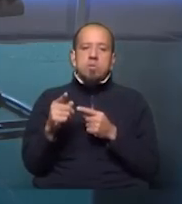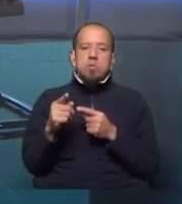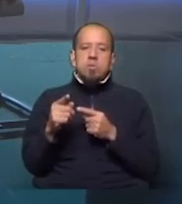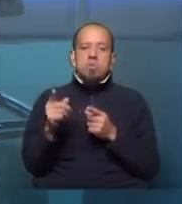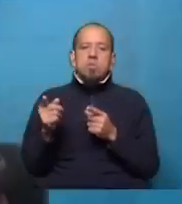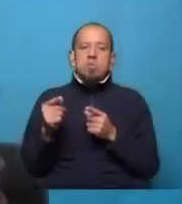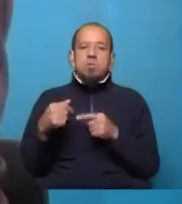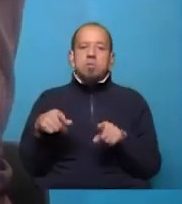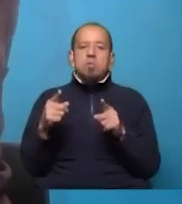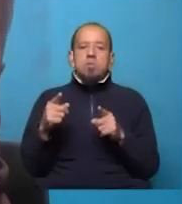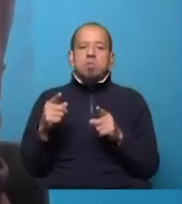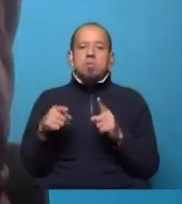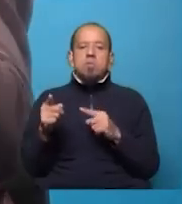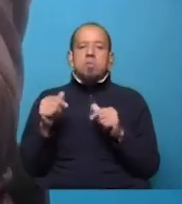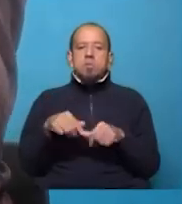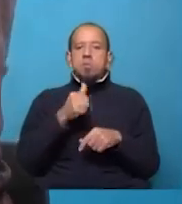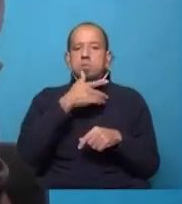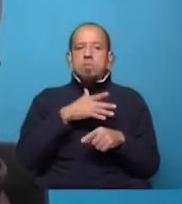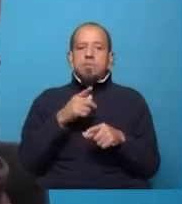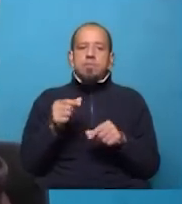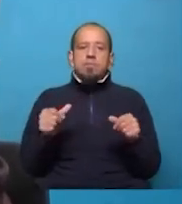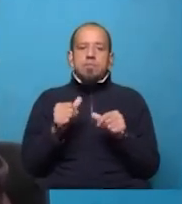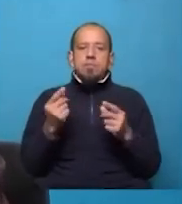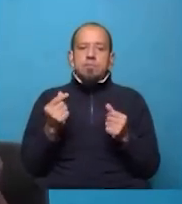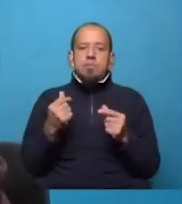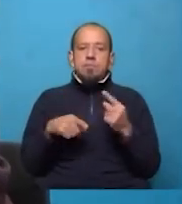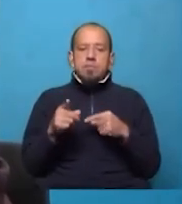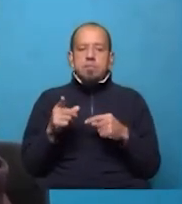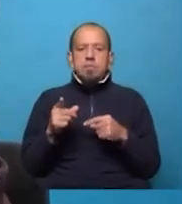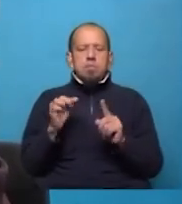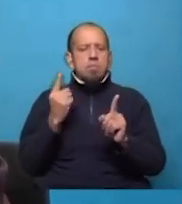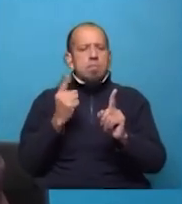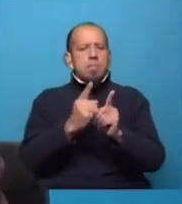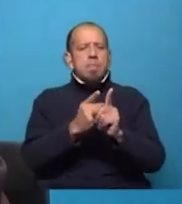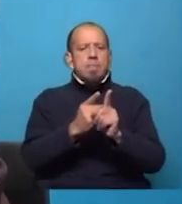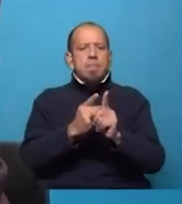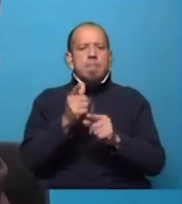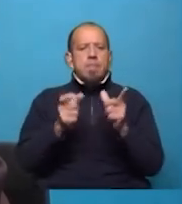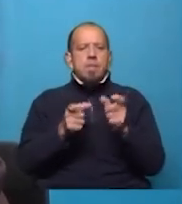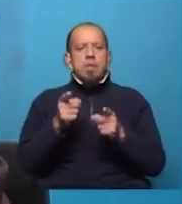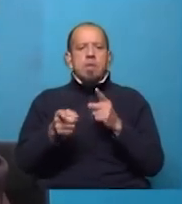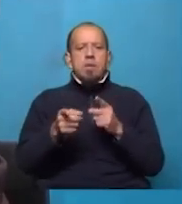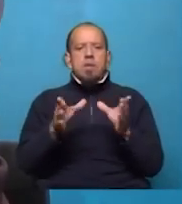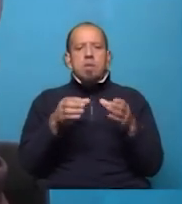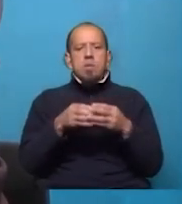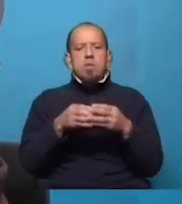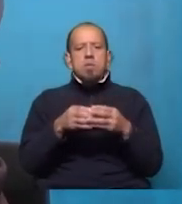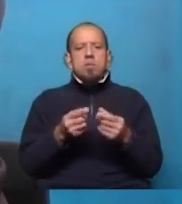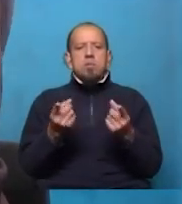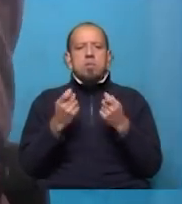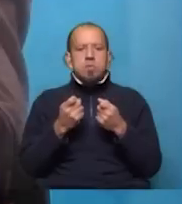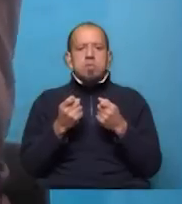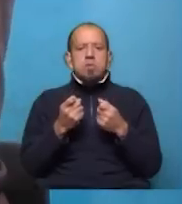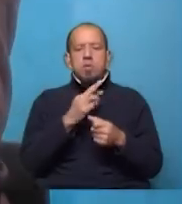grandes actores digamos en esta historia que son los que mueven el dinero pero para poder perseguir a esa gente a esos equipos se necesita